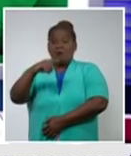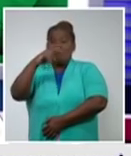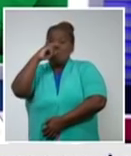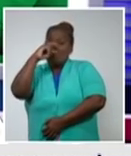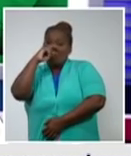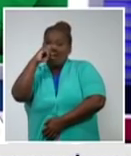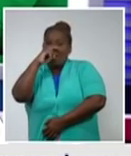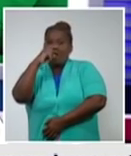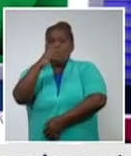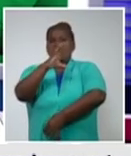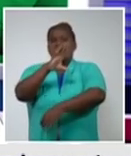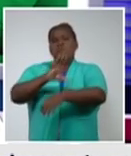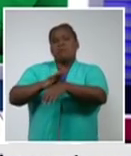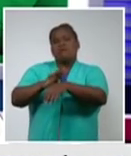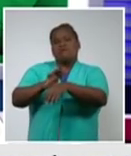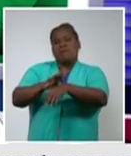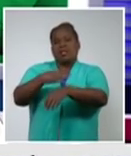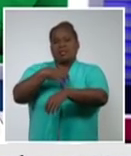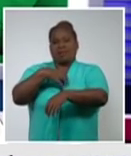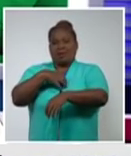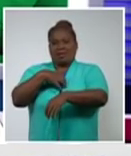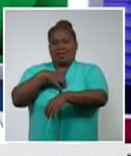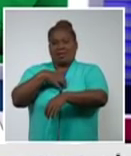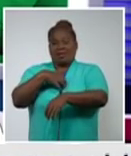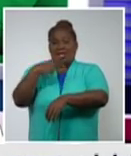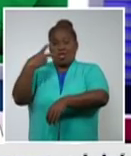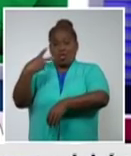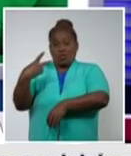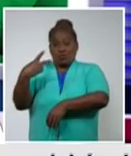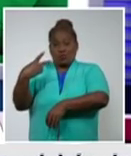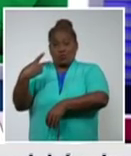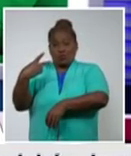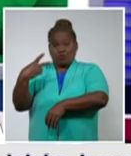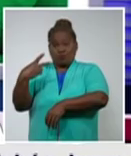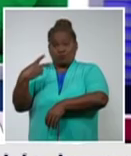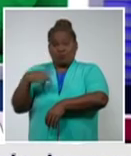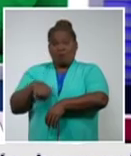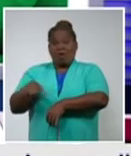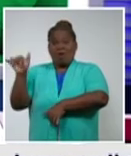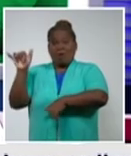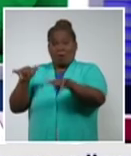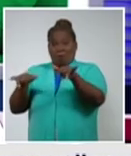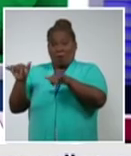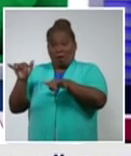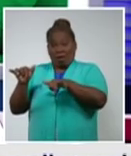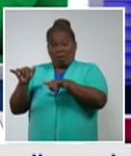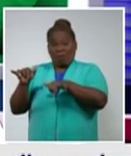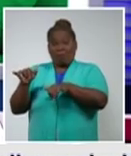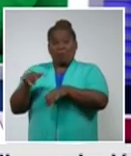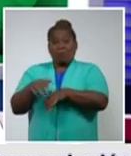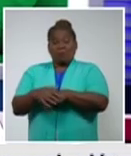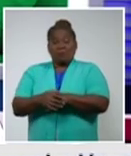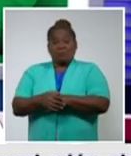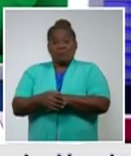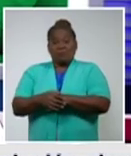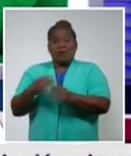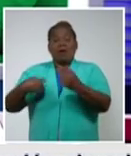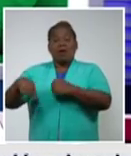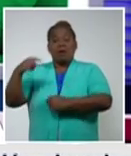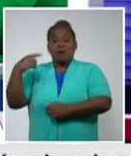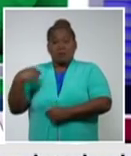acompañan. Los 2 evacuados y los 54 retornados a sus países después del diagnóstico. Ayer una cifra